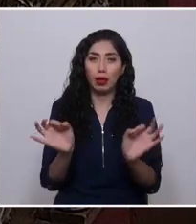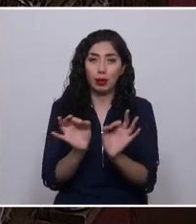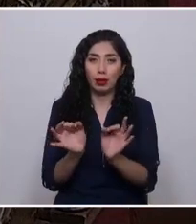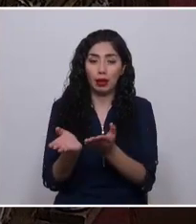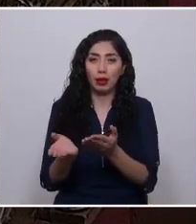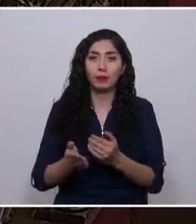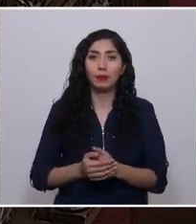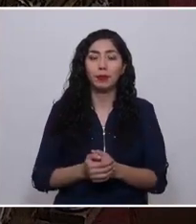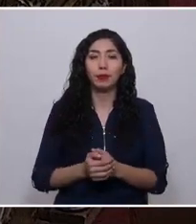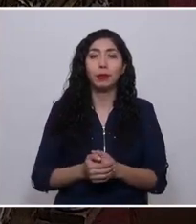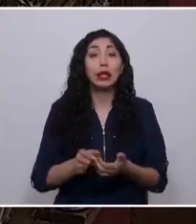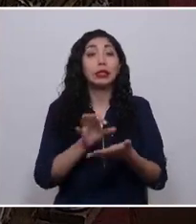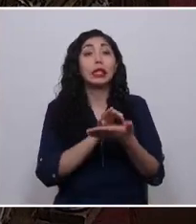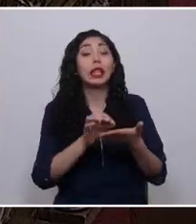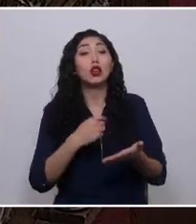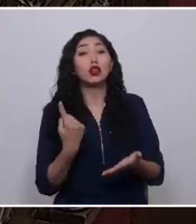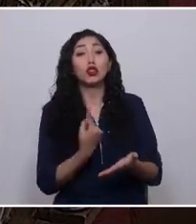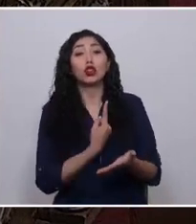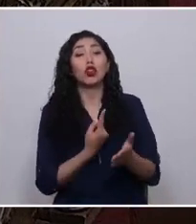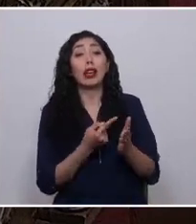Señor secretario, vamos a retirar esa indicación.